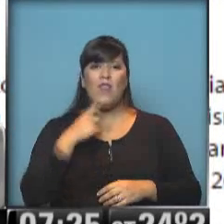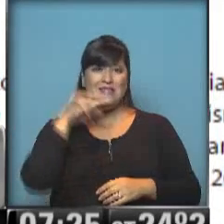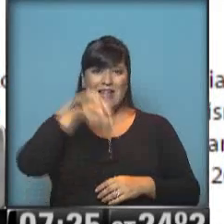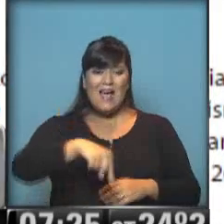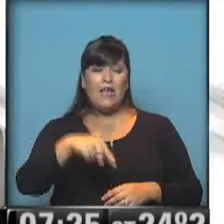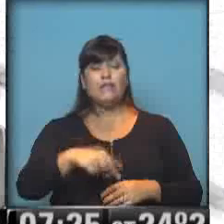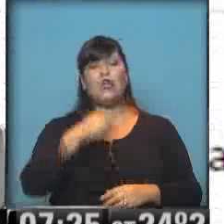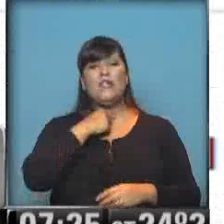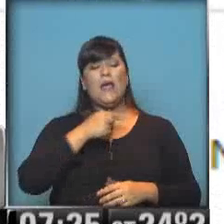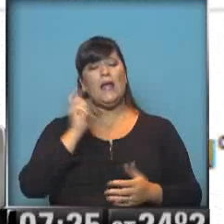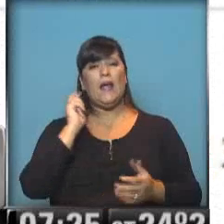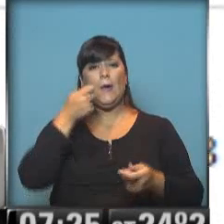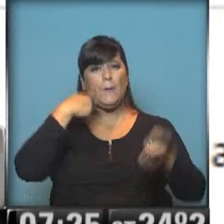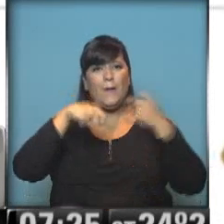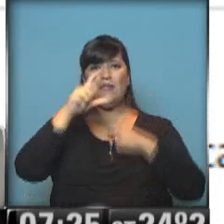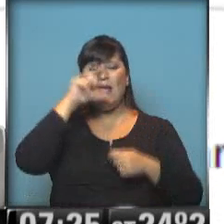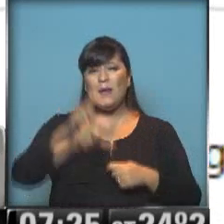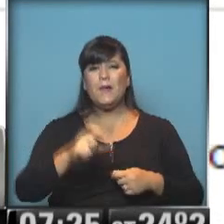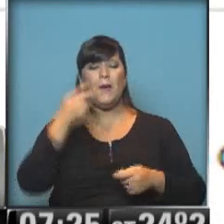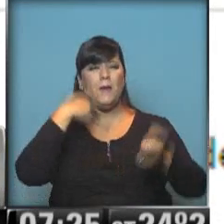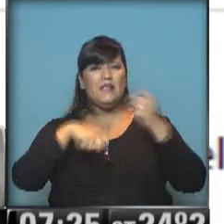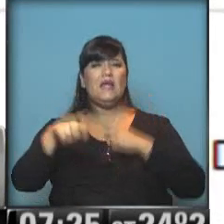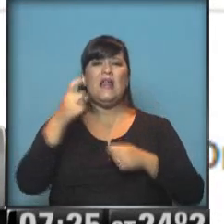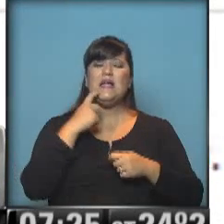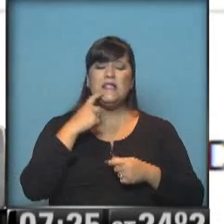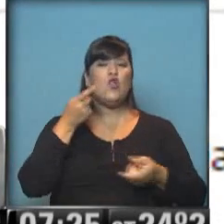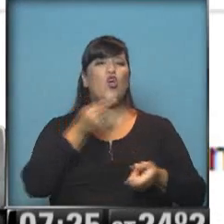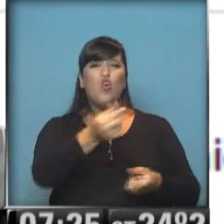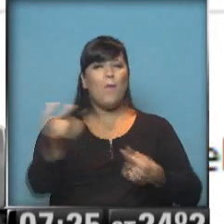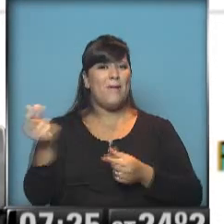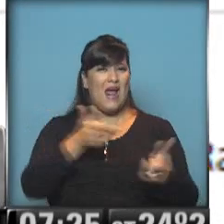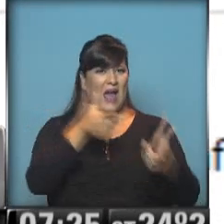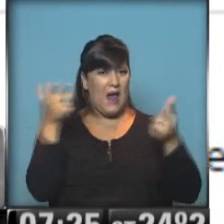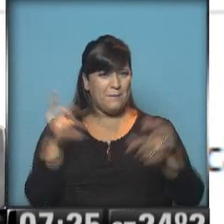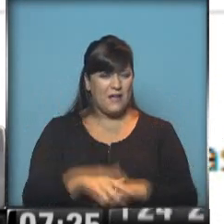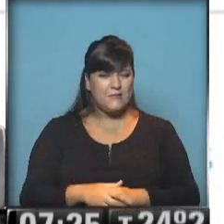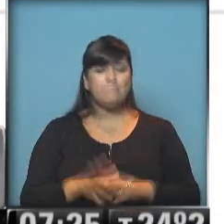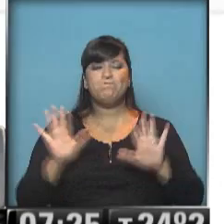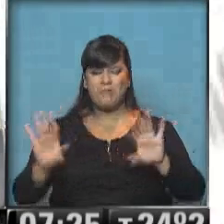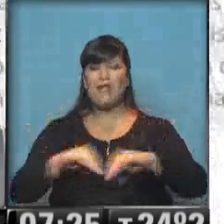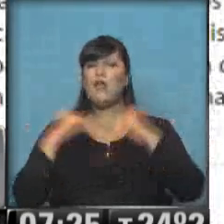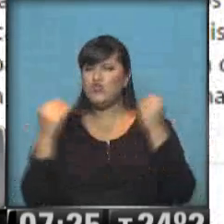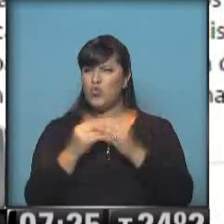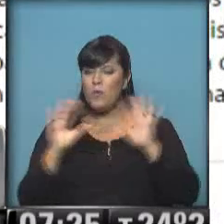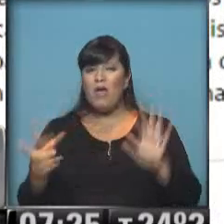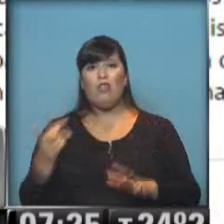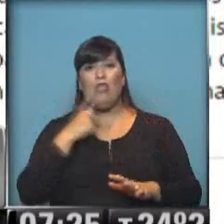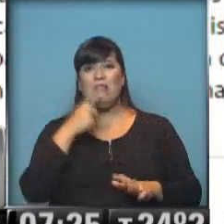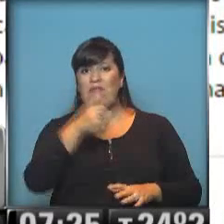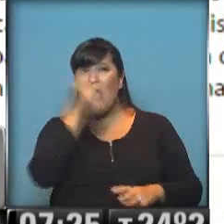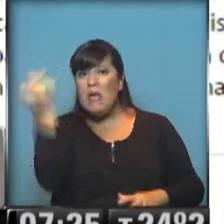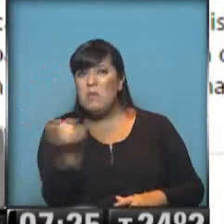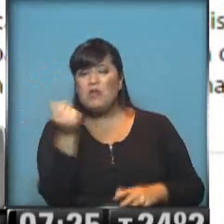venderle petróleo a la Argentina, vender tractores, vender acero y comprar armas. A ver, resumiendo, no tiene relevancia para